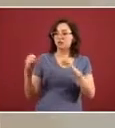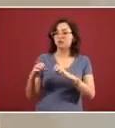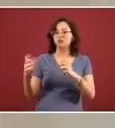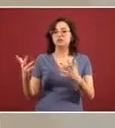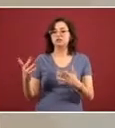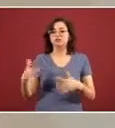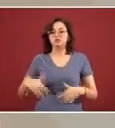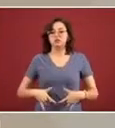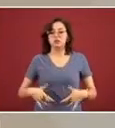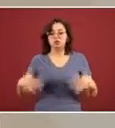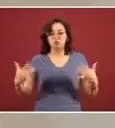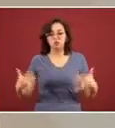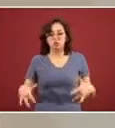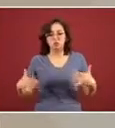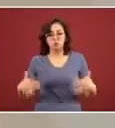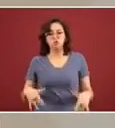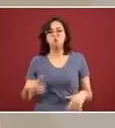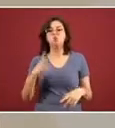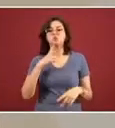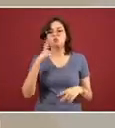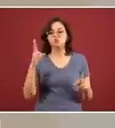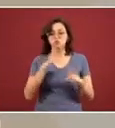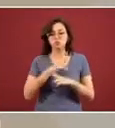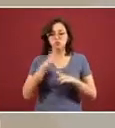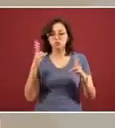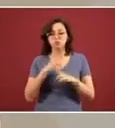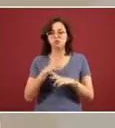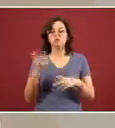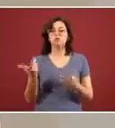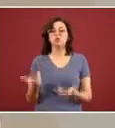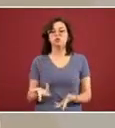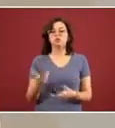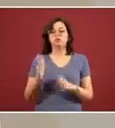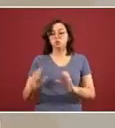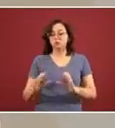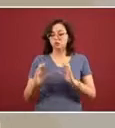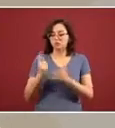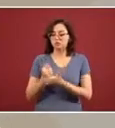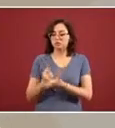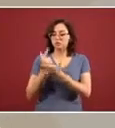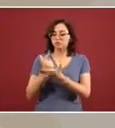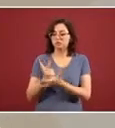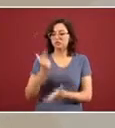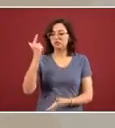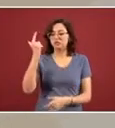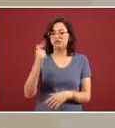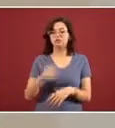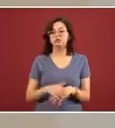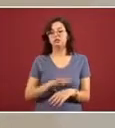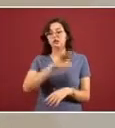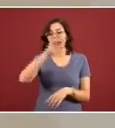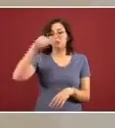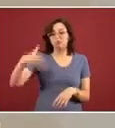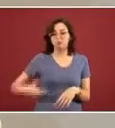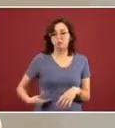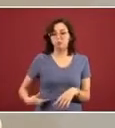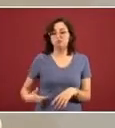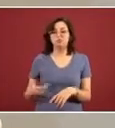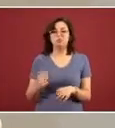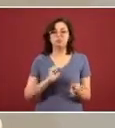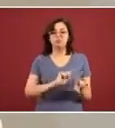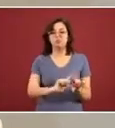dolor abdominal, infecciones respiratorias, cirugías de urgencia, cuidados intensivos, traumatología y